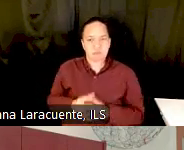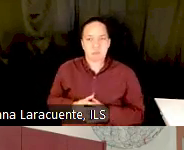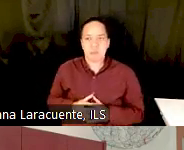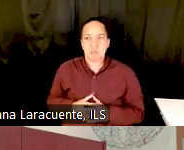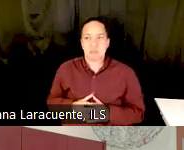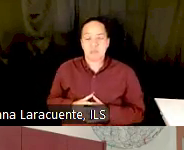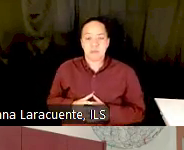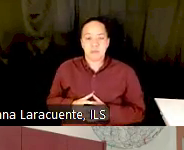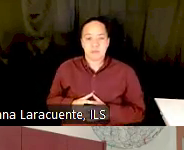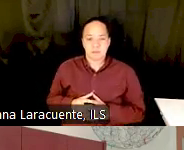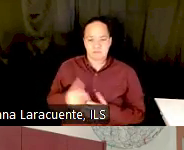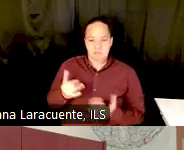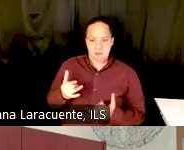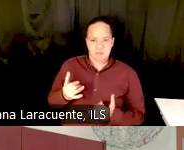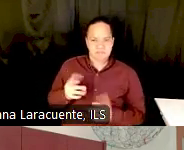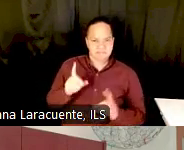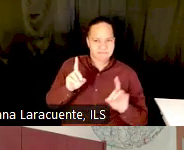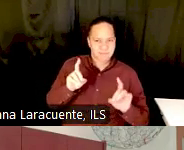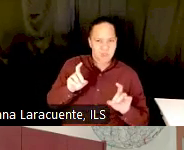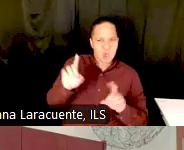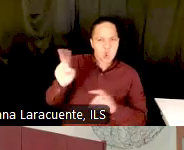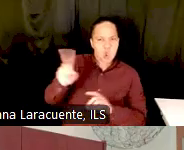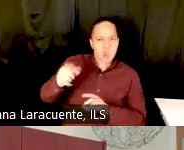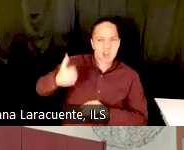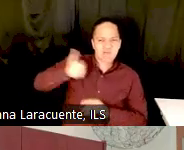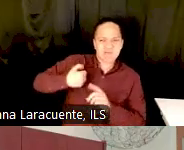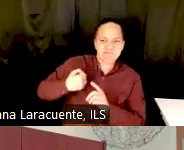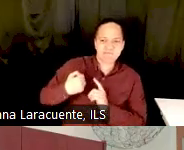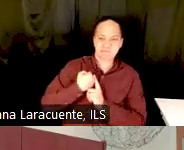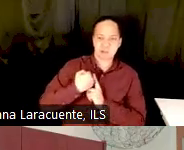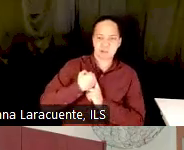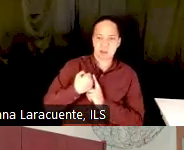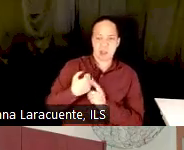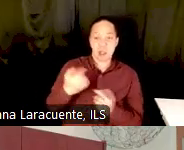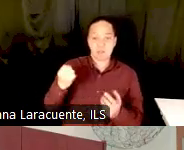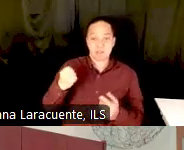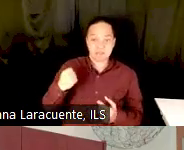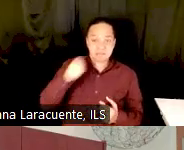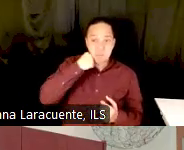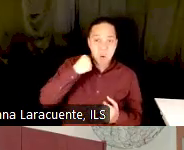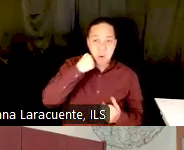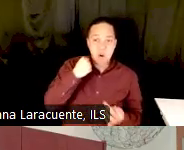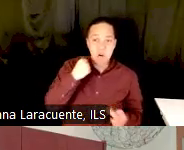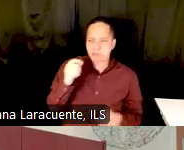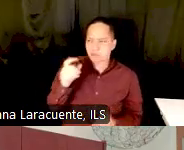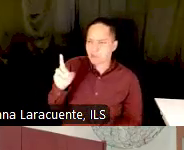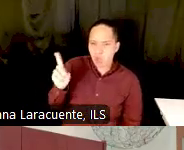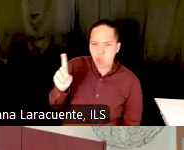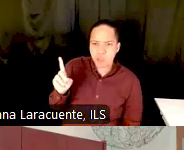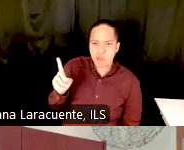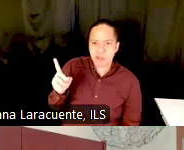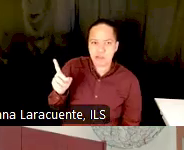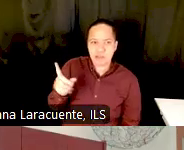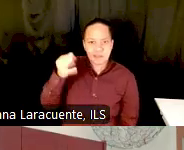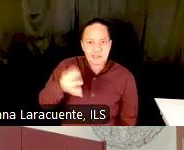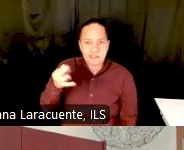Y pregunto, ¿y dónde se agrede? Y me dicen, ay, se da puños. ¿En dónde? Siempre se da